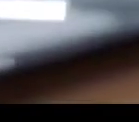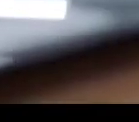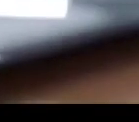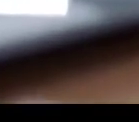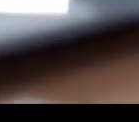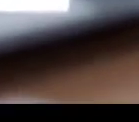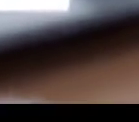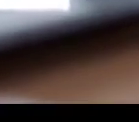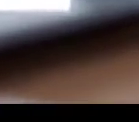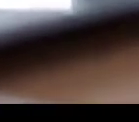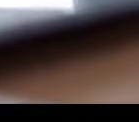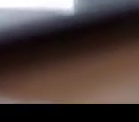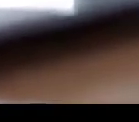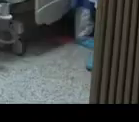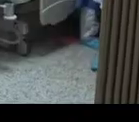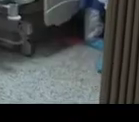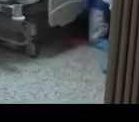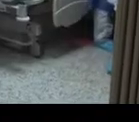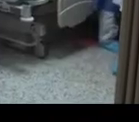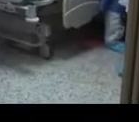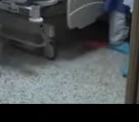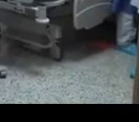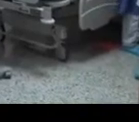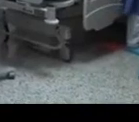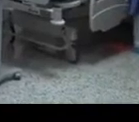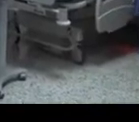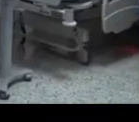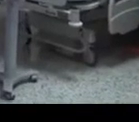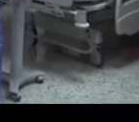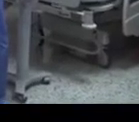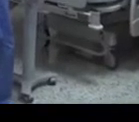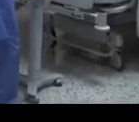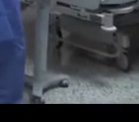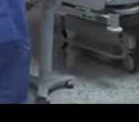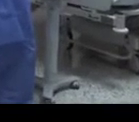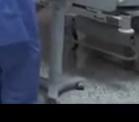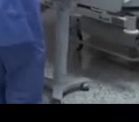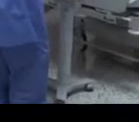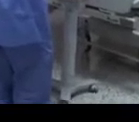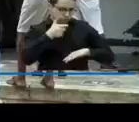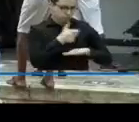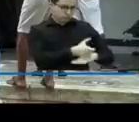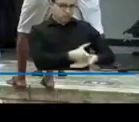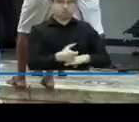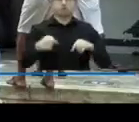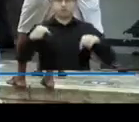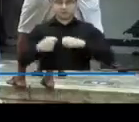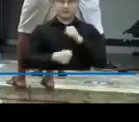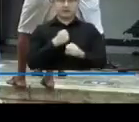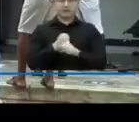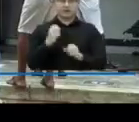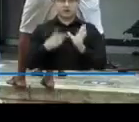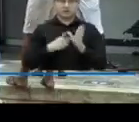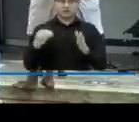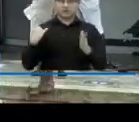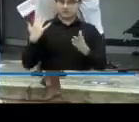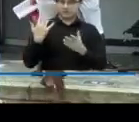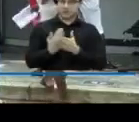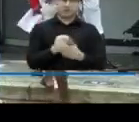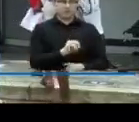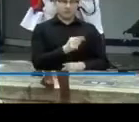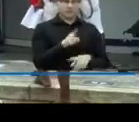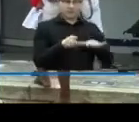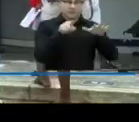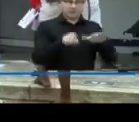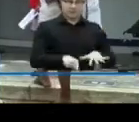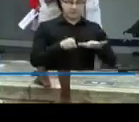los recursos que manejan las 28 EPS del país. En nuestro primer semestre realizamos 23